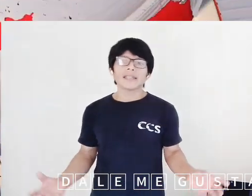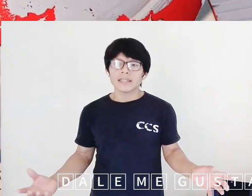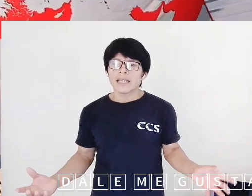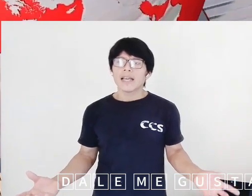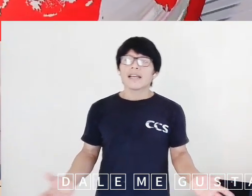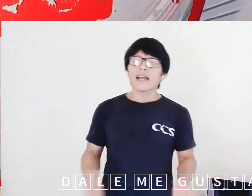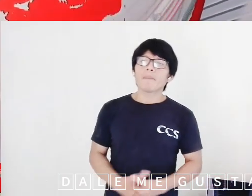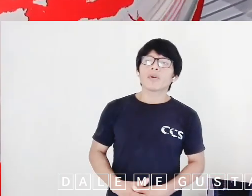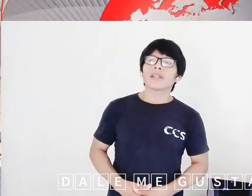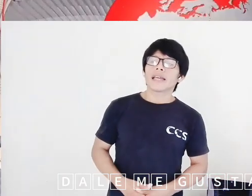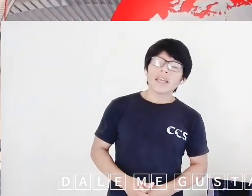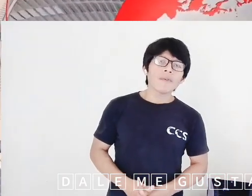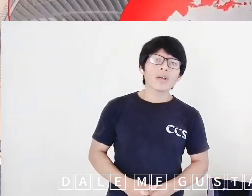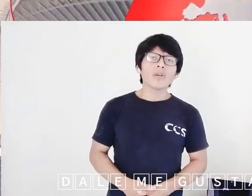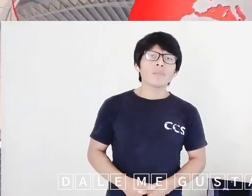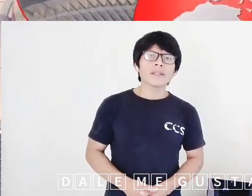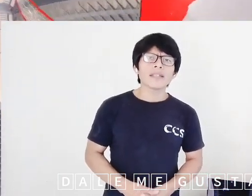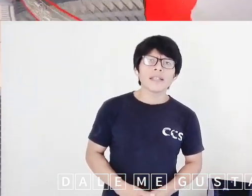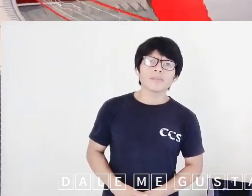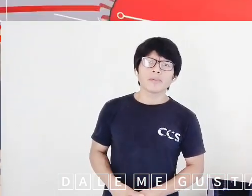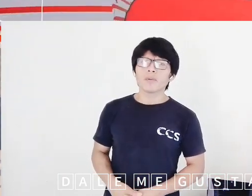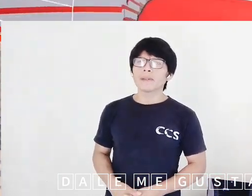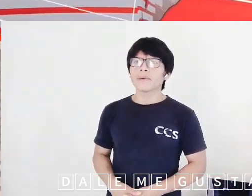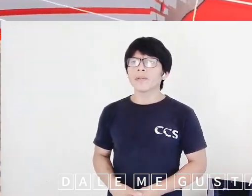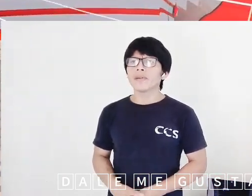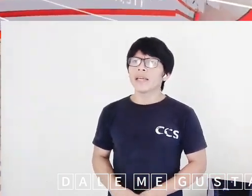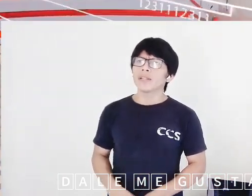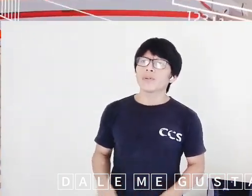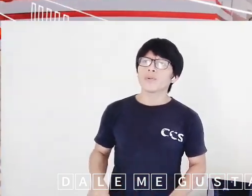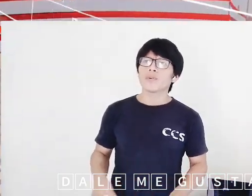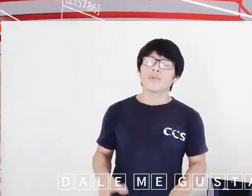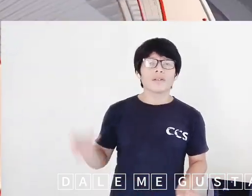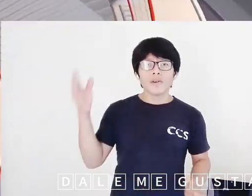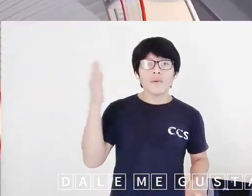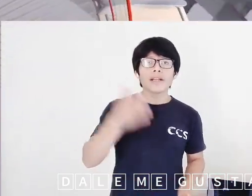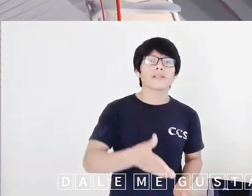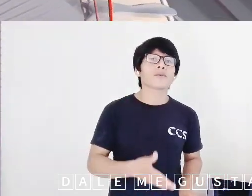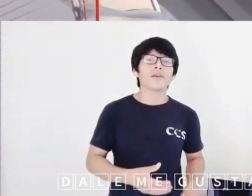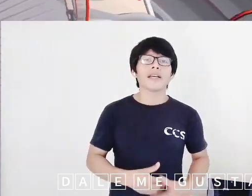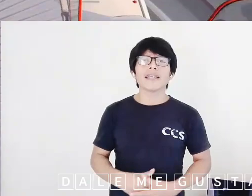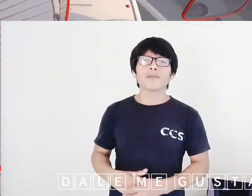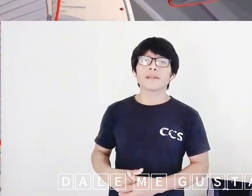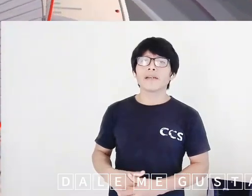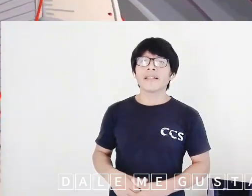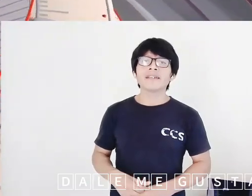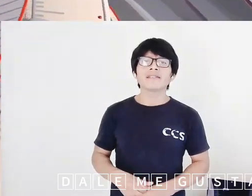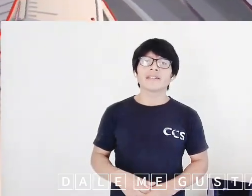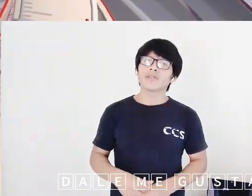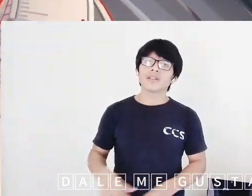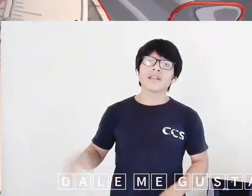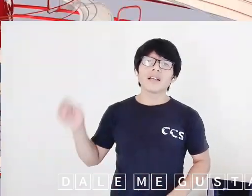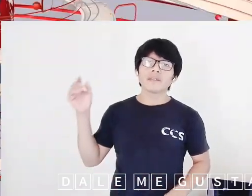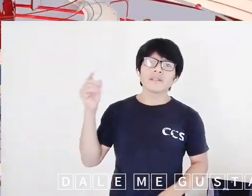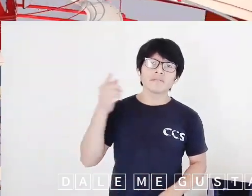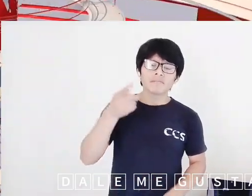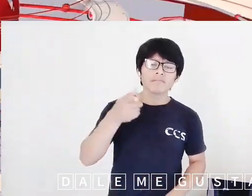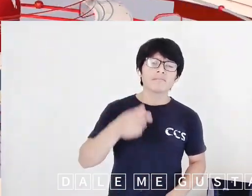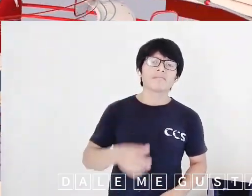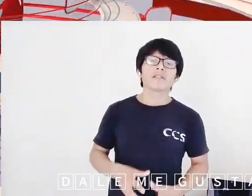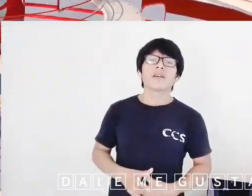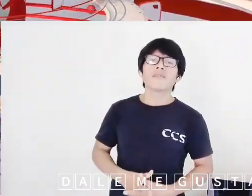claramente es raja política. ¿Y qué fue lo que dijo el presidente Andrés Manuel López Obrador en torno a cómo le respondió a Kenia López Rabadá? Xochitl